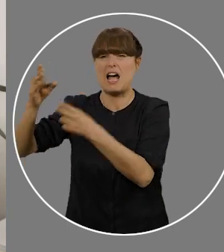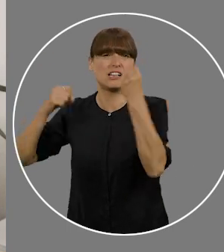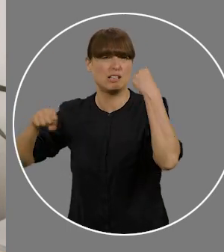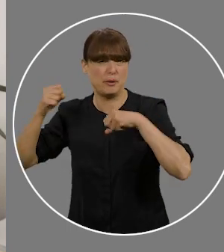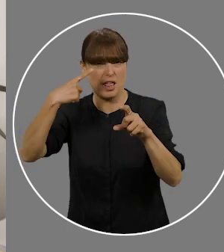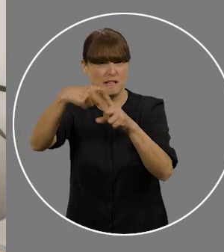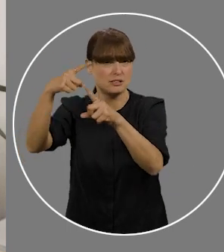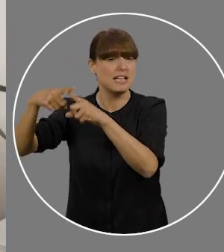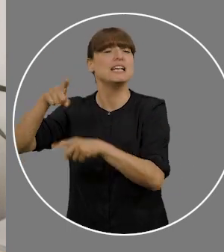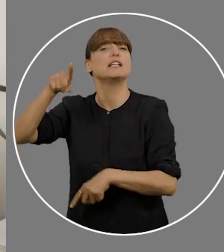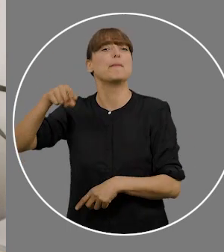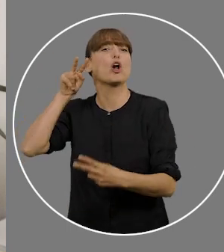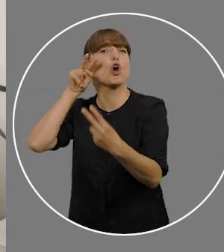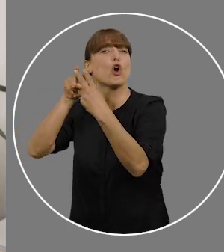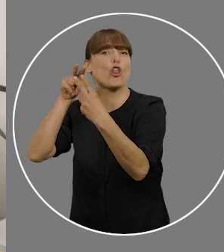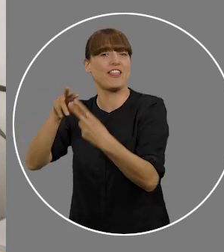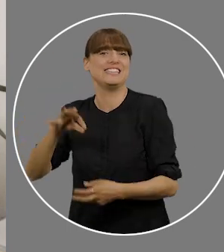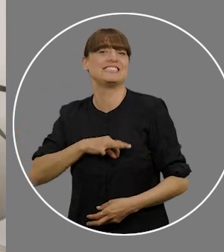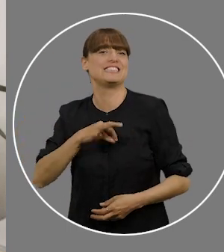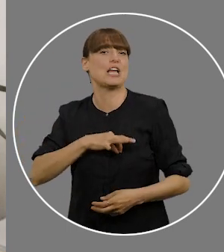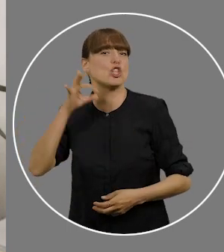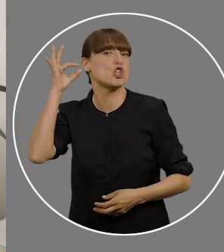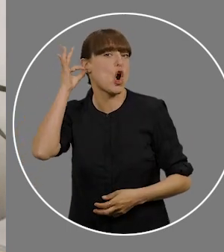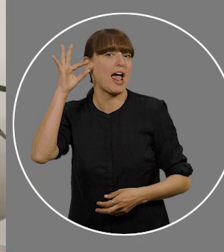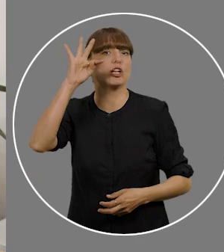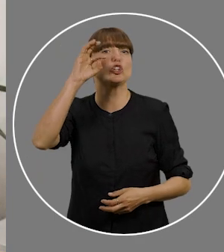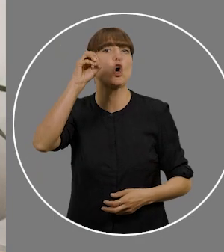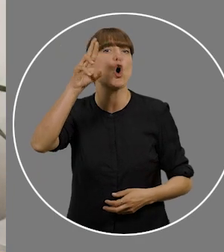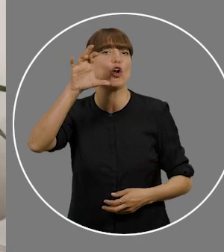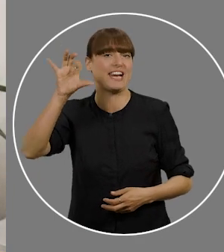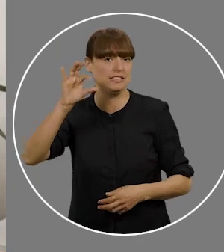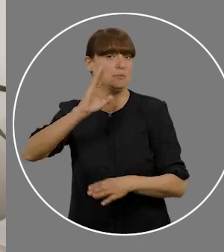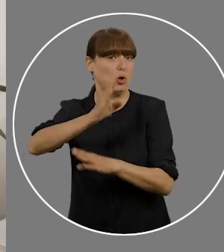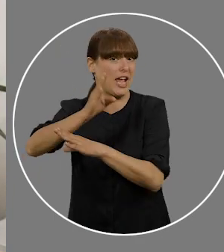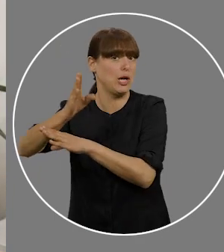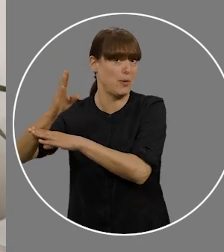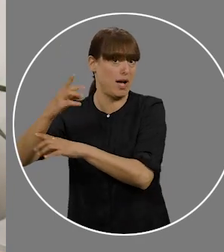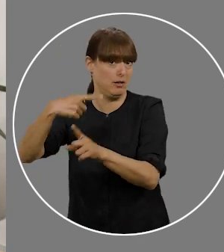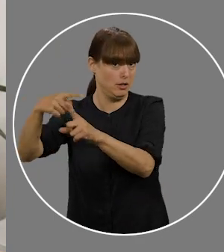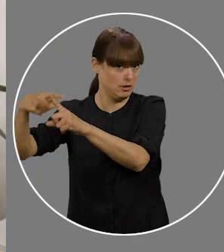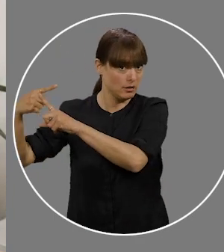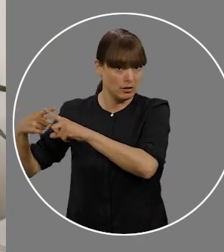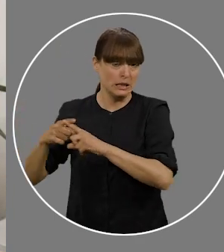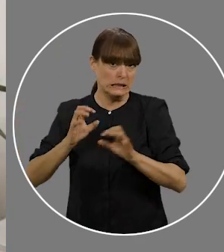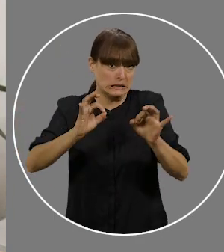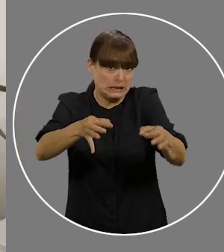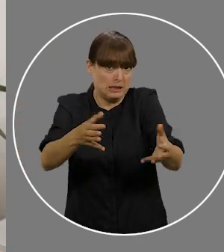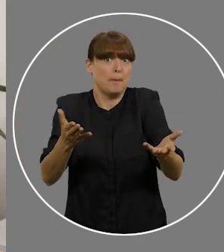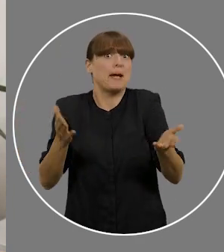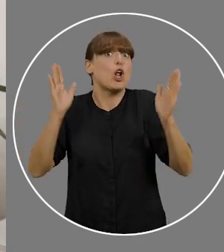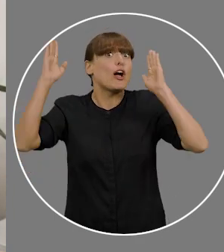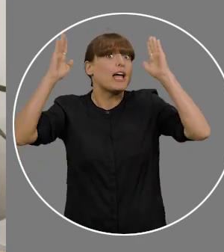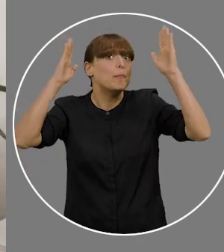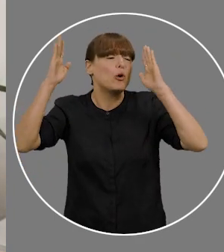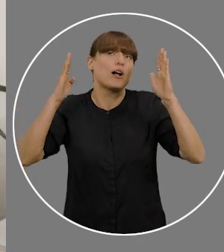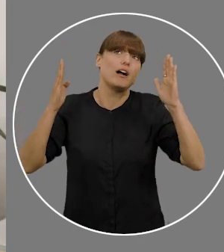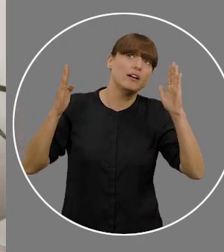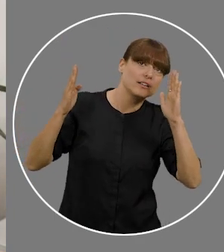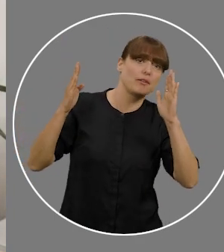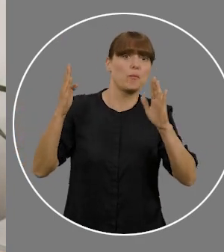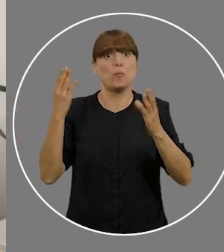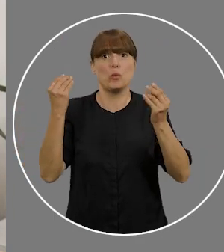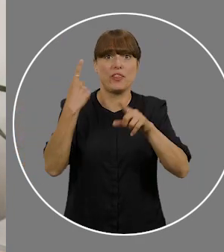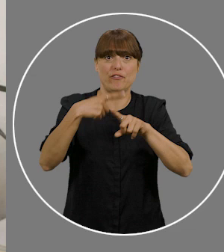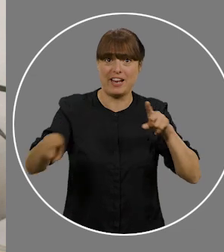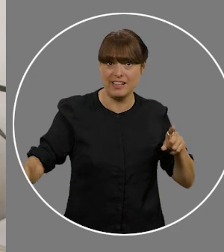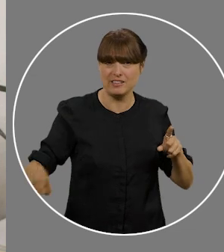que también iba. Luego conocí a la señora Torres, también iba. Y sí. Pero